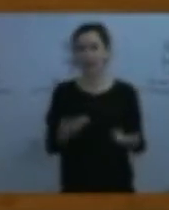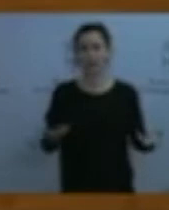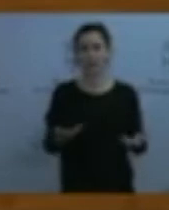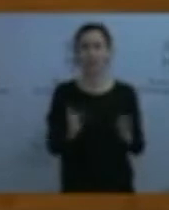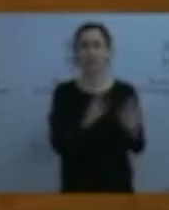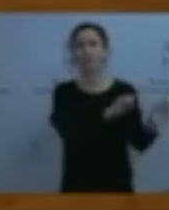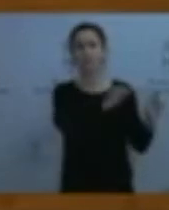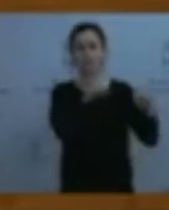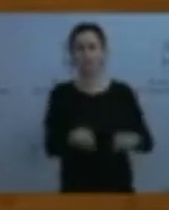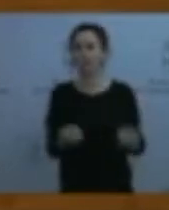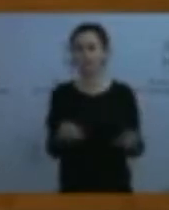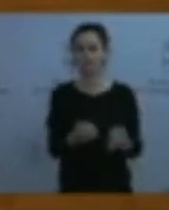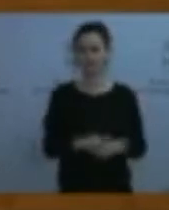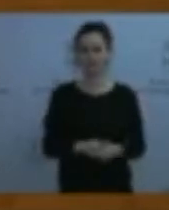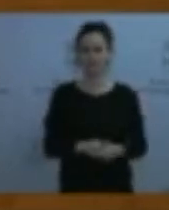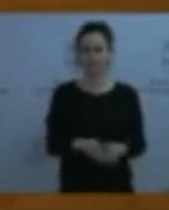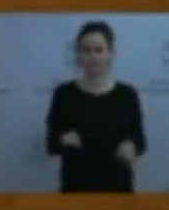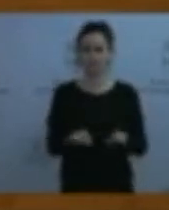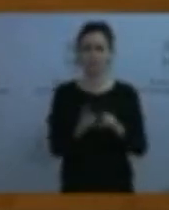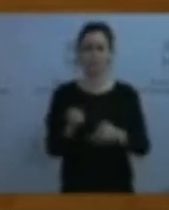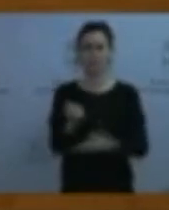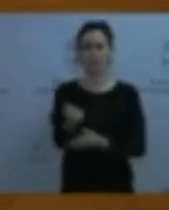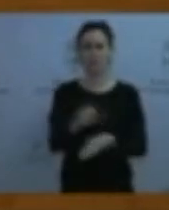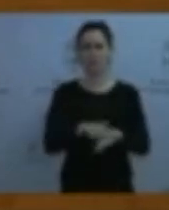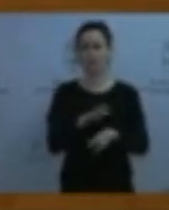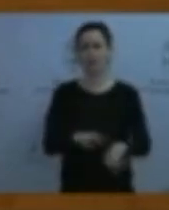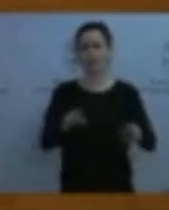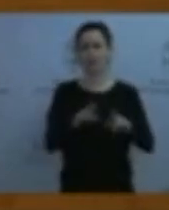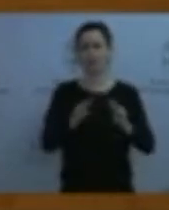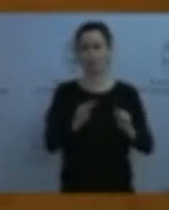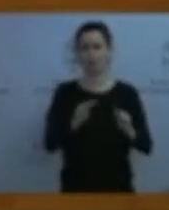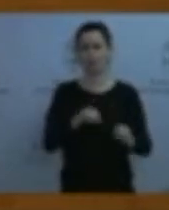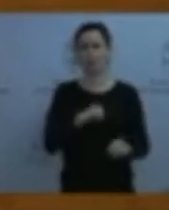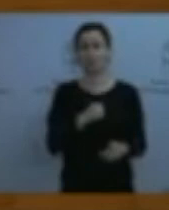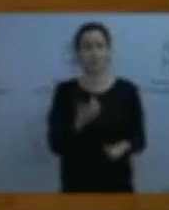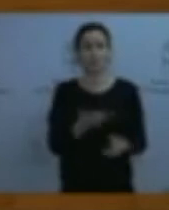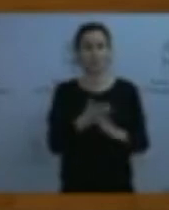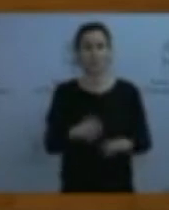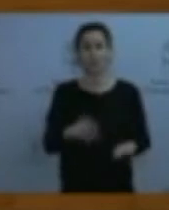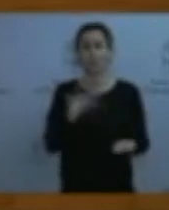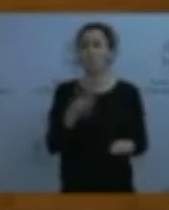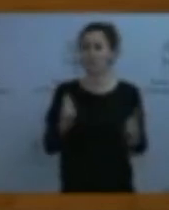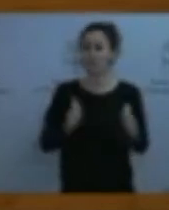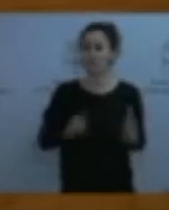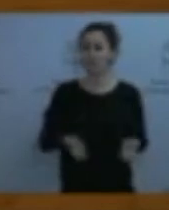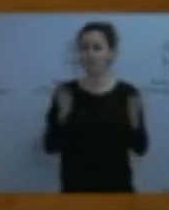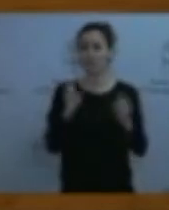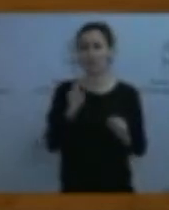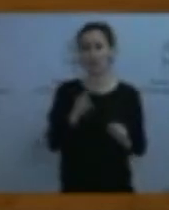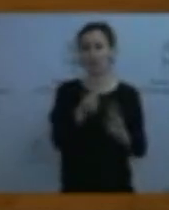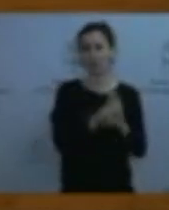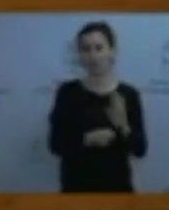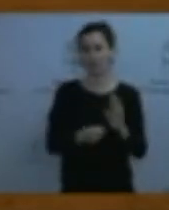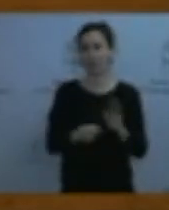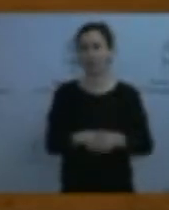¿no? Cómo se va a apoyar la regularización de la residencia, que son, en definitiva, las 12 pruebas de Asteris,